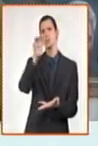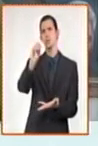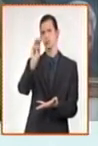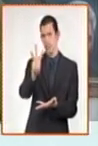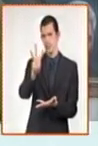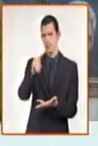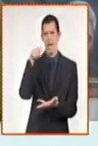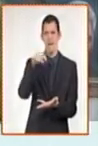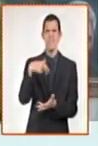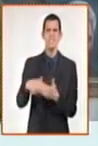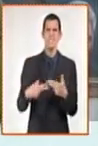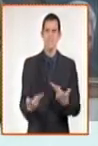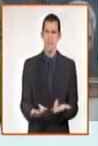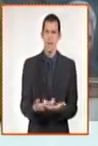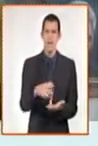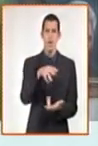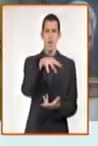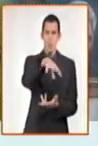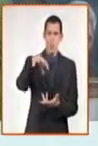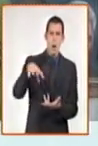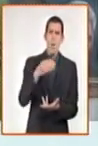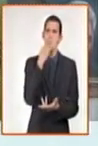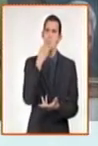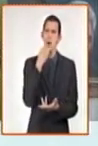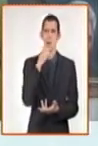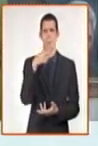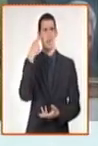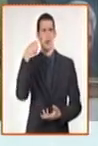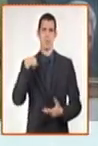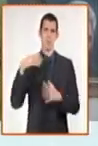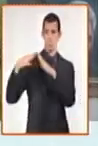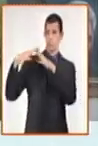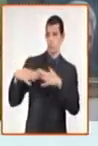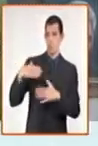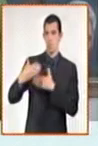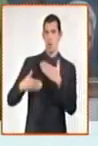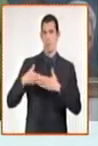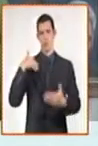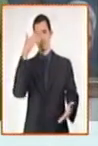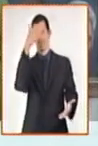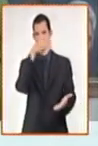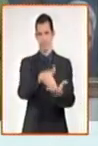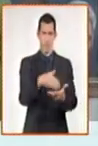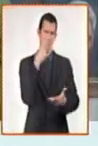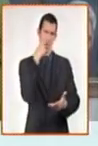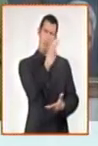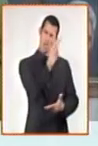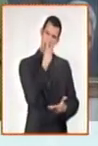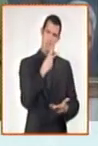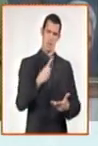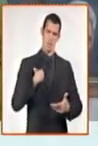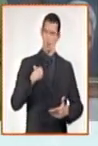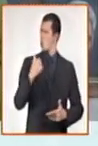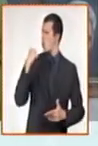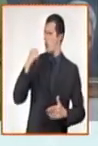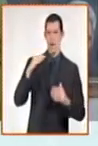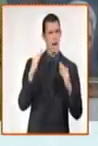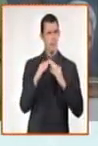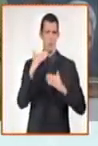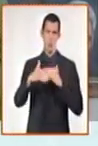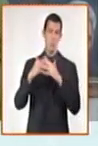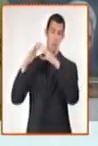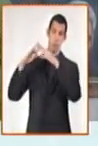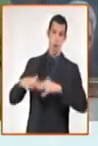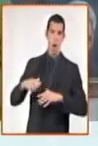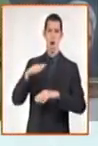participan en todo este proceso de evaluación de los daños. Proceso riguroso y que, por supuesto, requiere de mucha seriedad